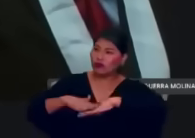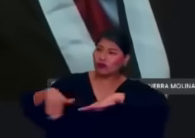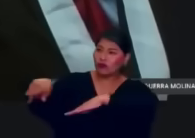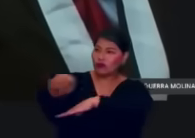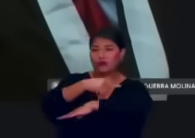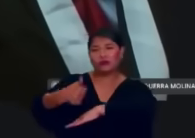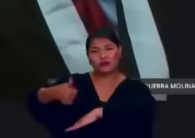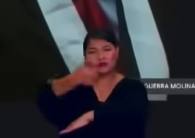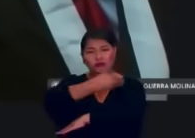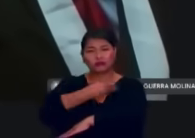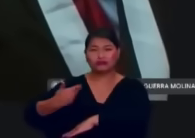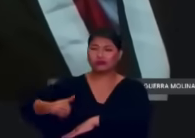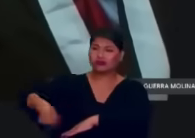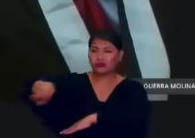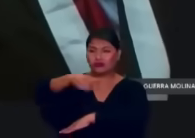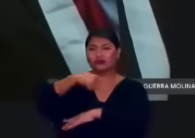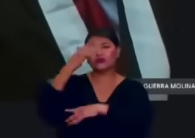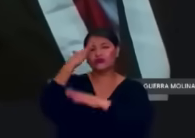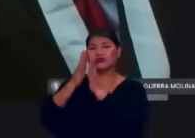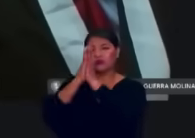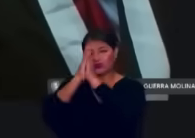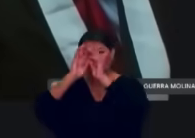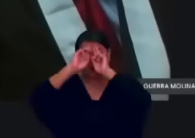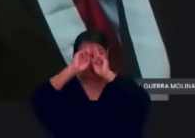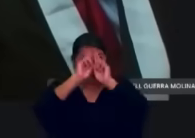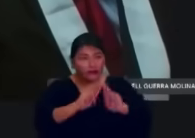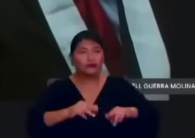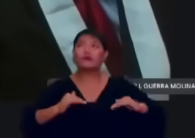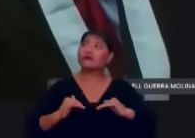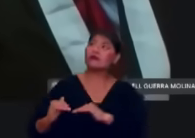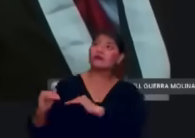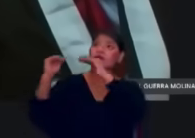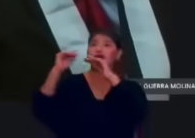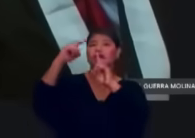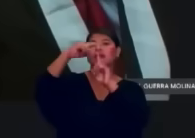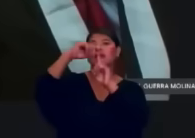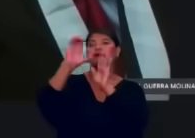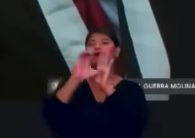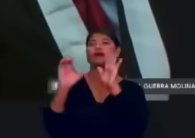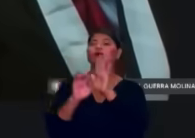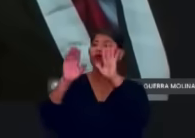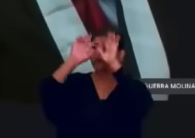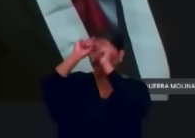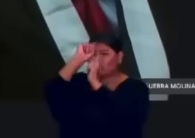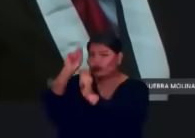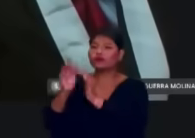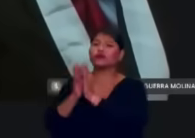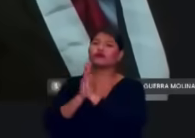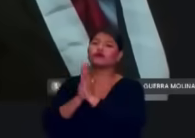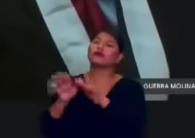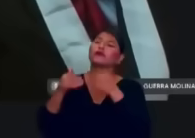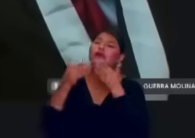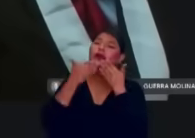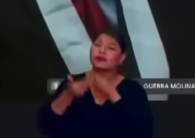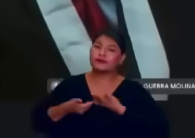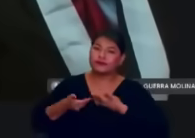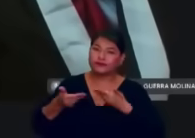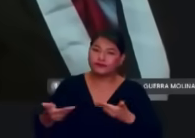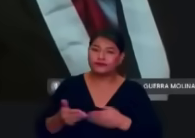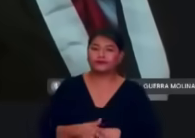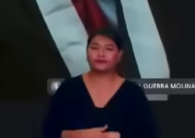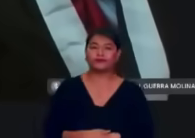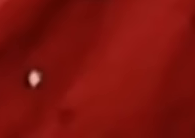esta institución a la a la a la máxima institución de la justicia peruana Muchas gracias por darme el